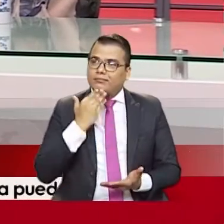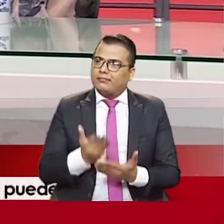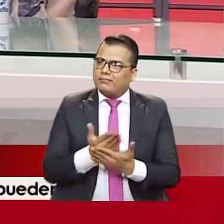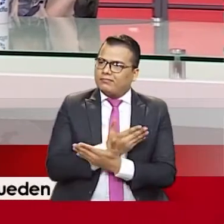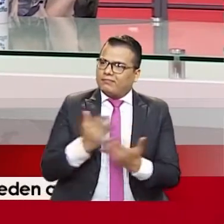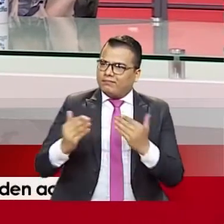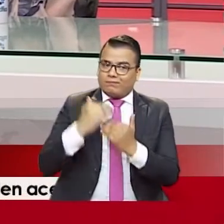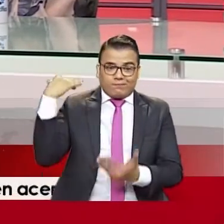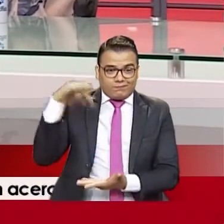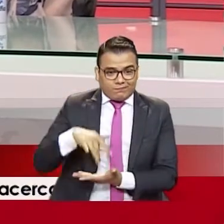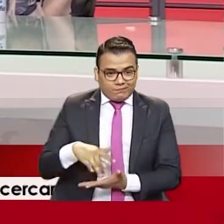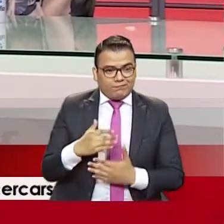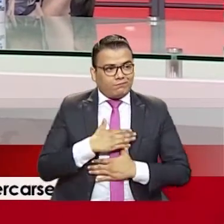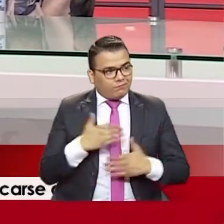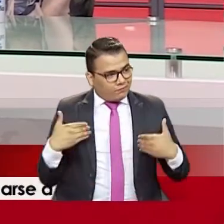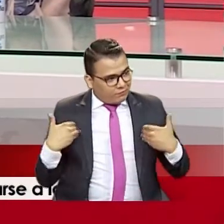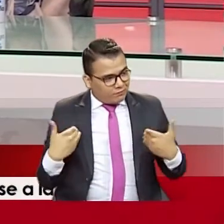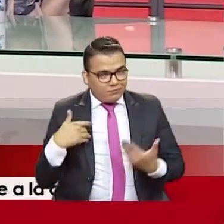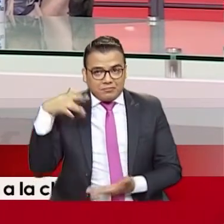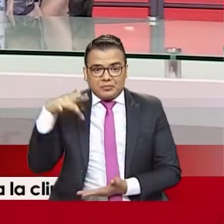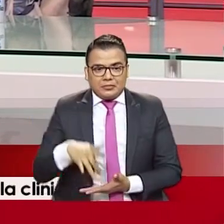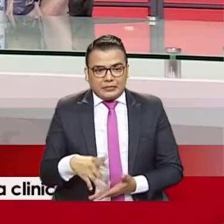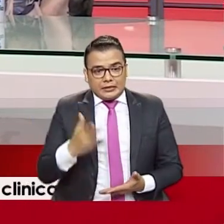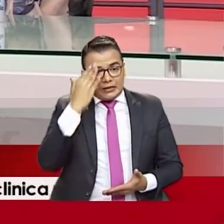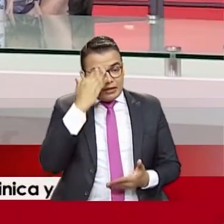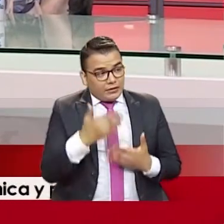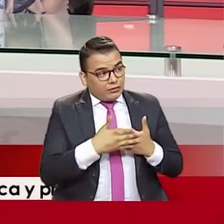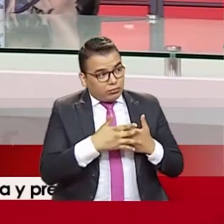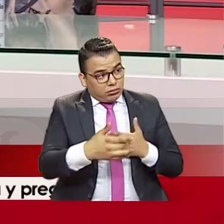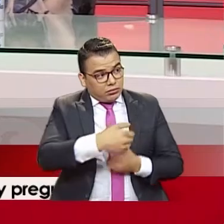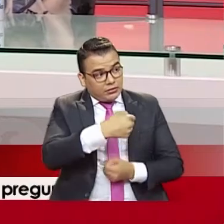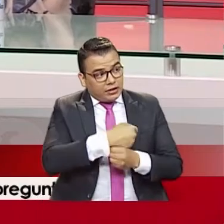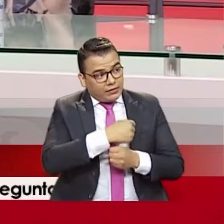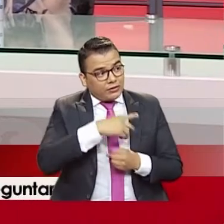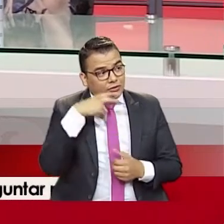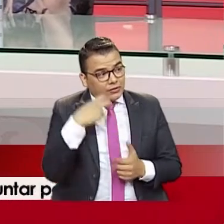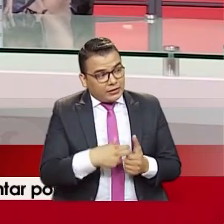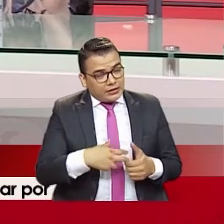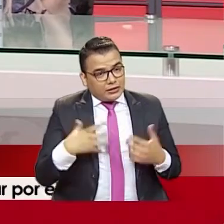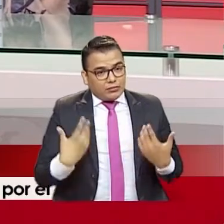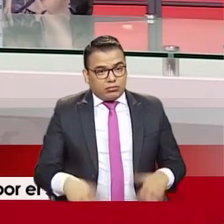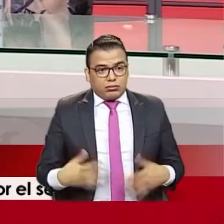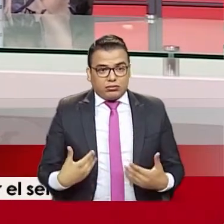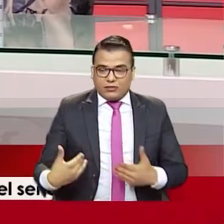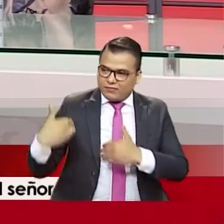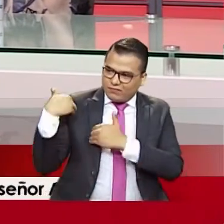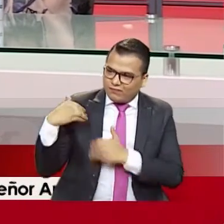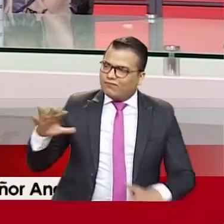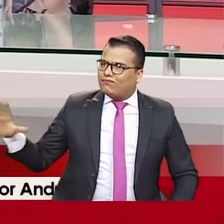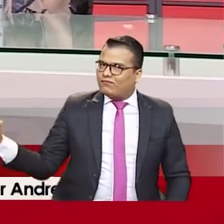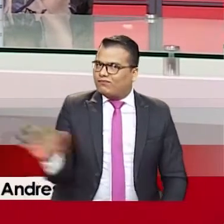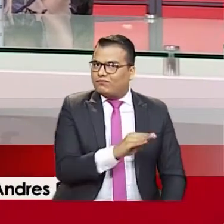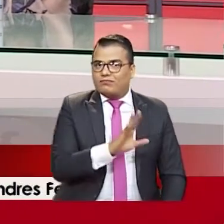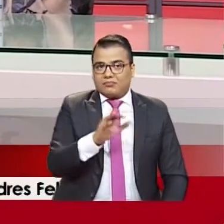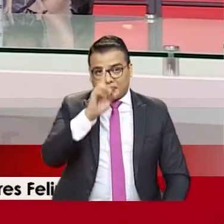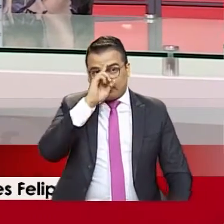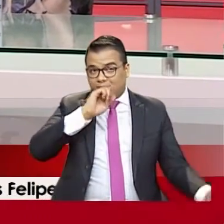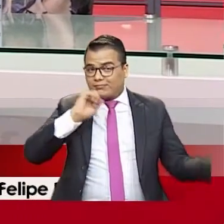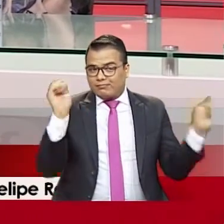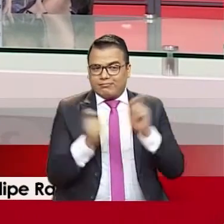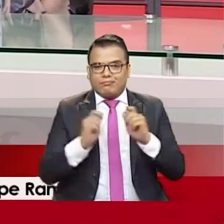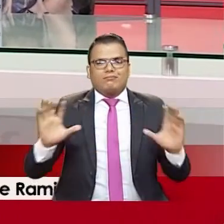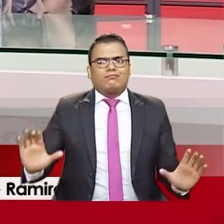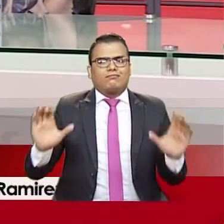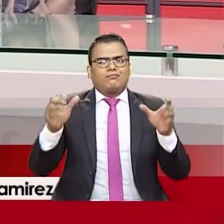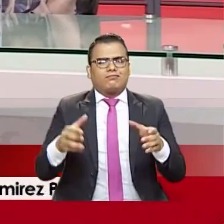gracias y adelante una tarea bastante tarea es tarea de todos los colombianos modernizar este sector